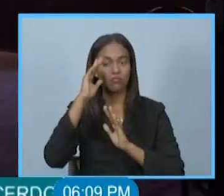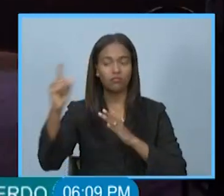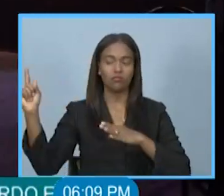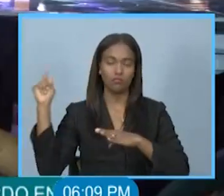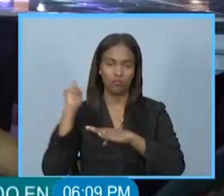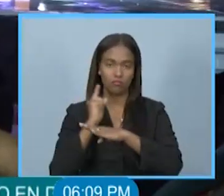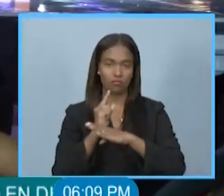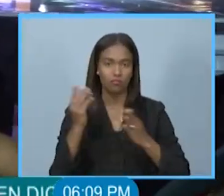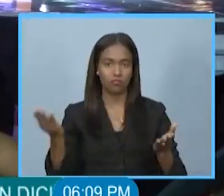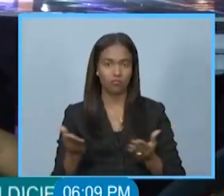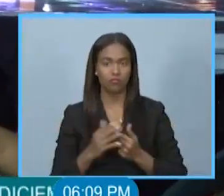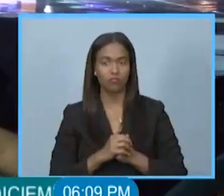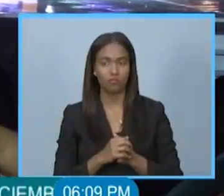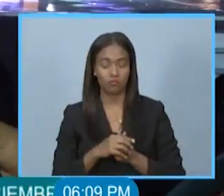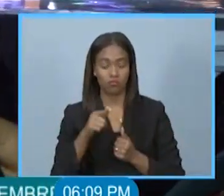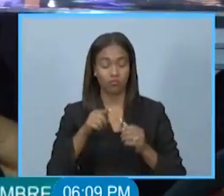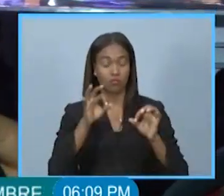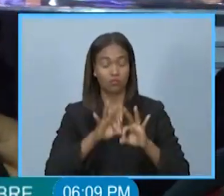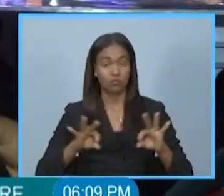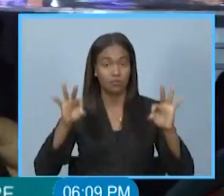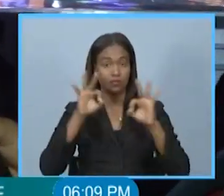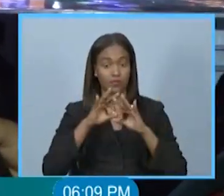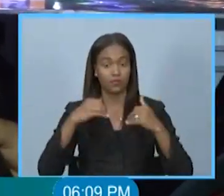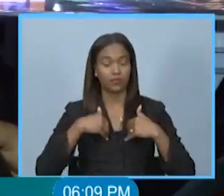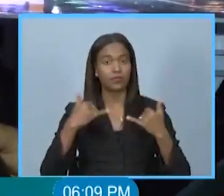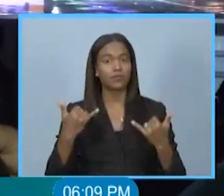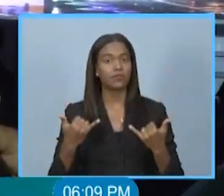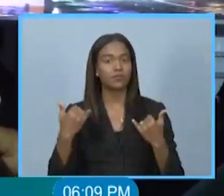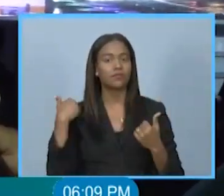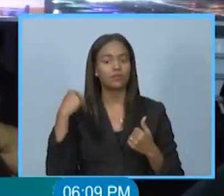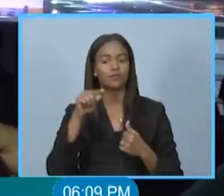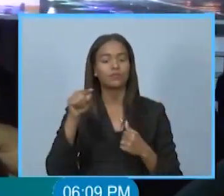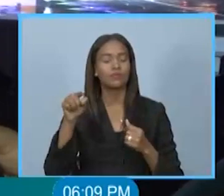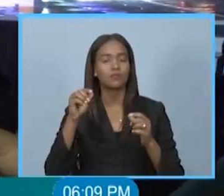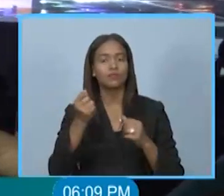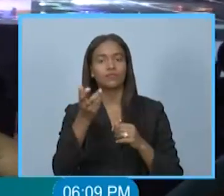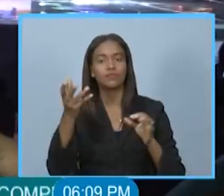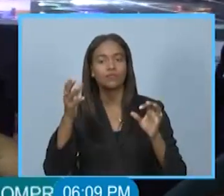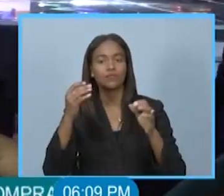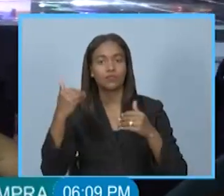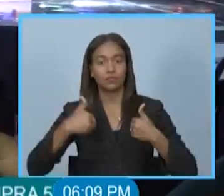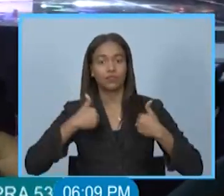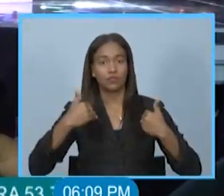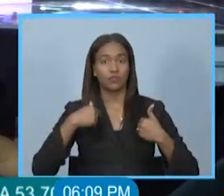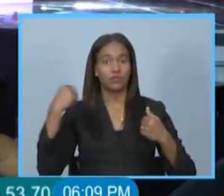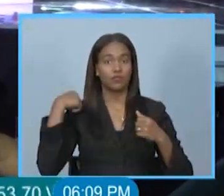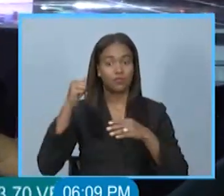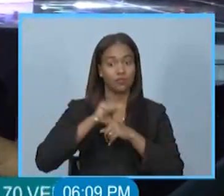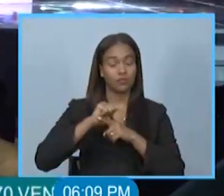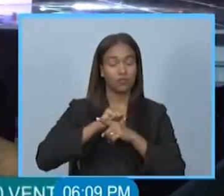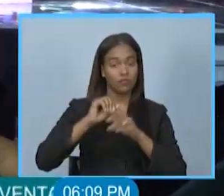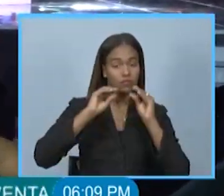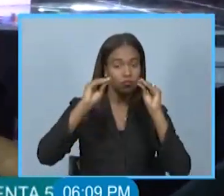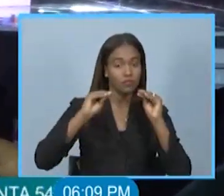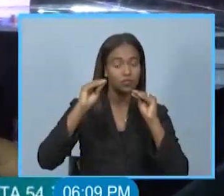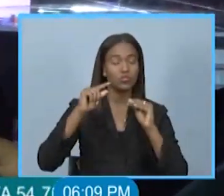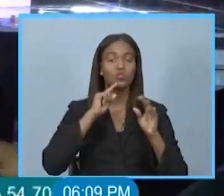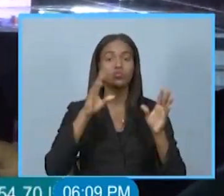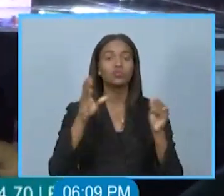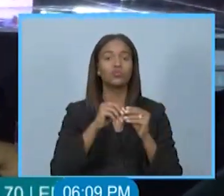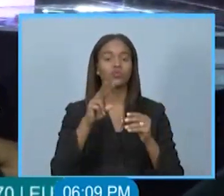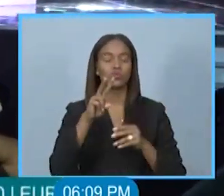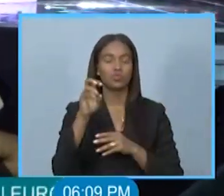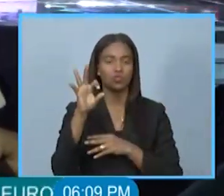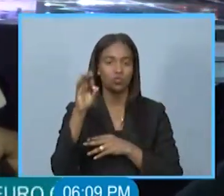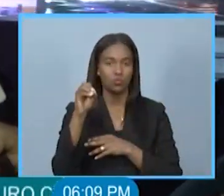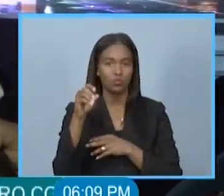en esta edición y algo muy importante es que tenemos un grupo de jóvenes que estamos entrenando y son unos 290